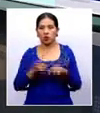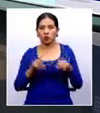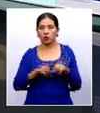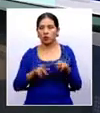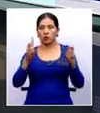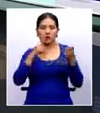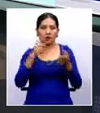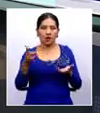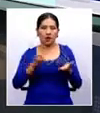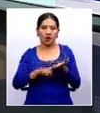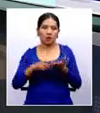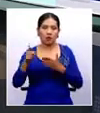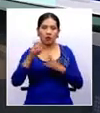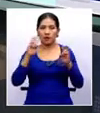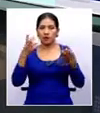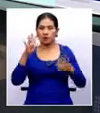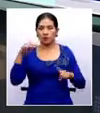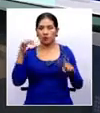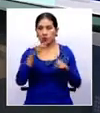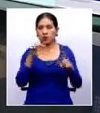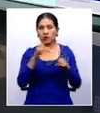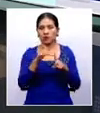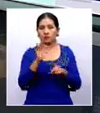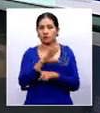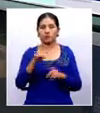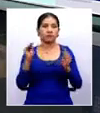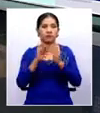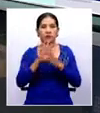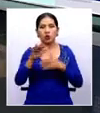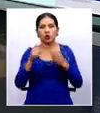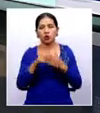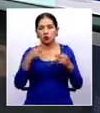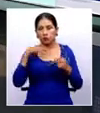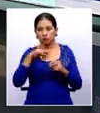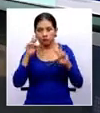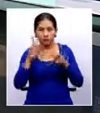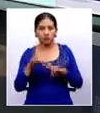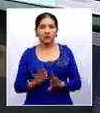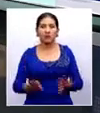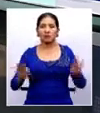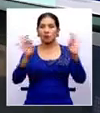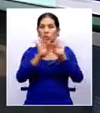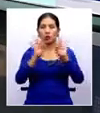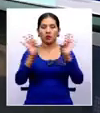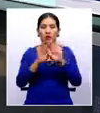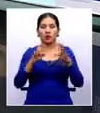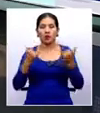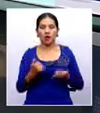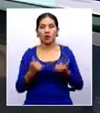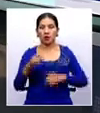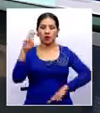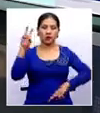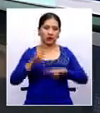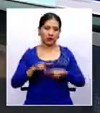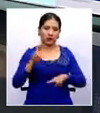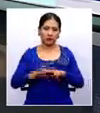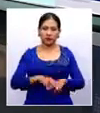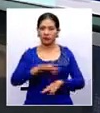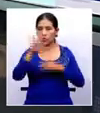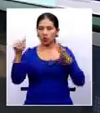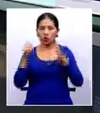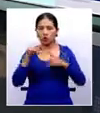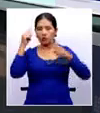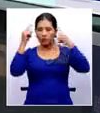aprobar la violencia, venga de donde venga, pero creo que es importante en este momento sentarse a analizar